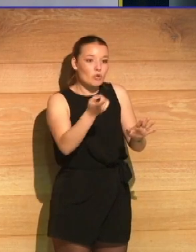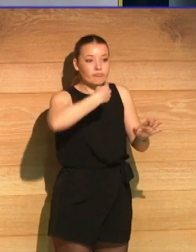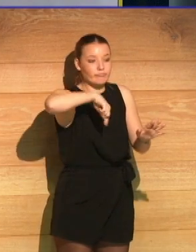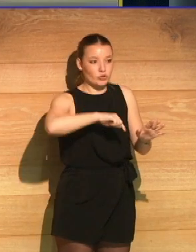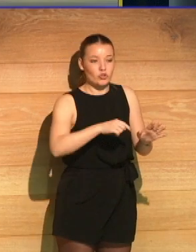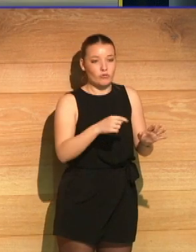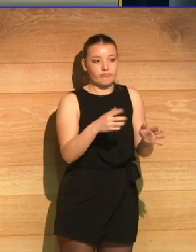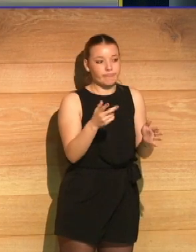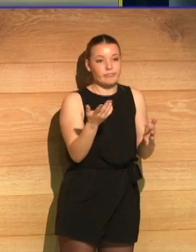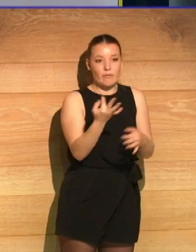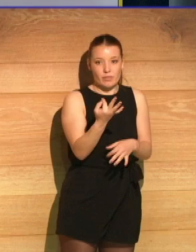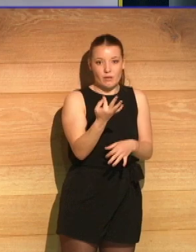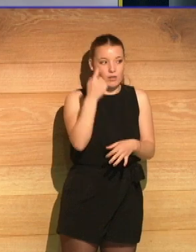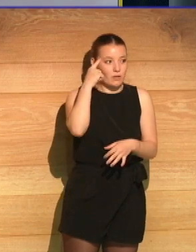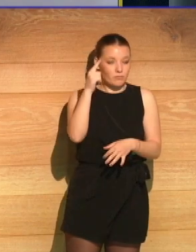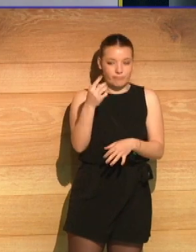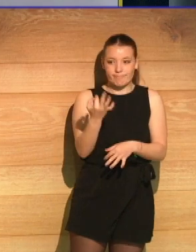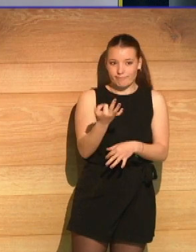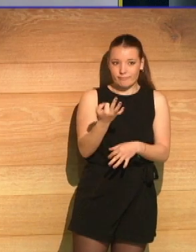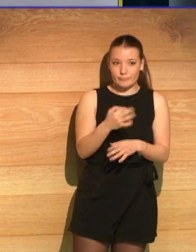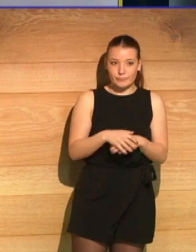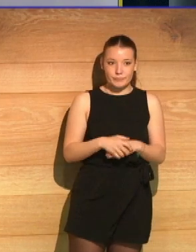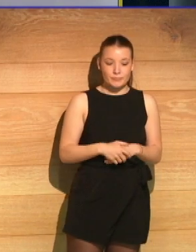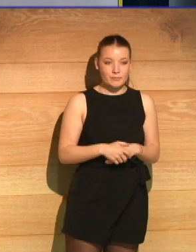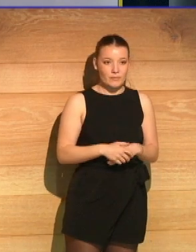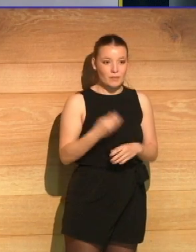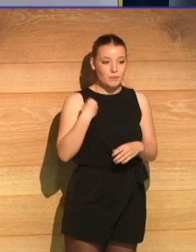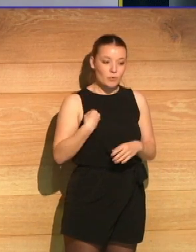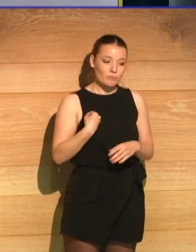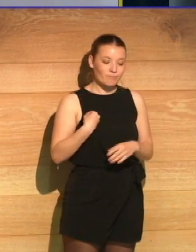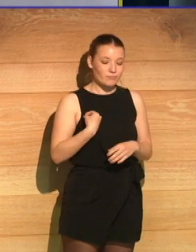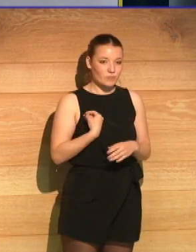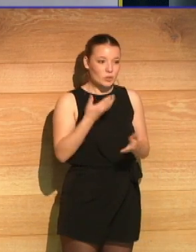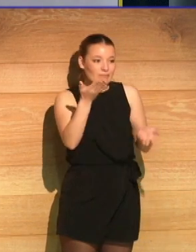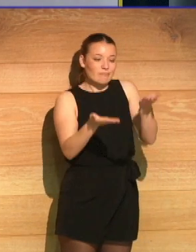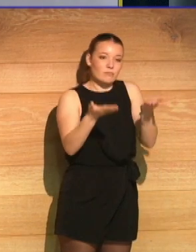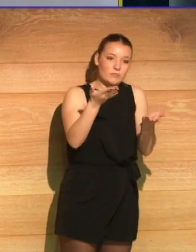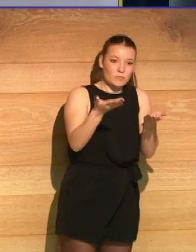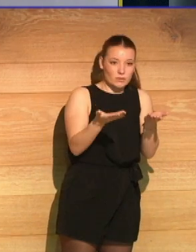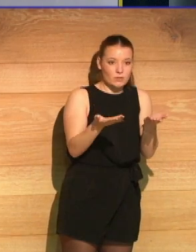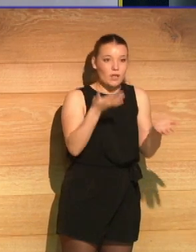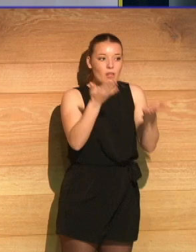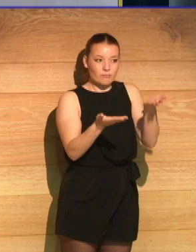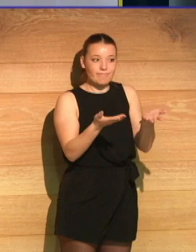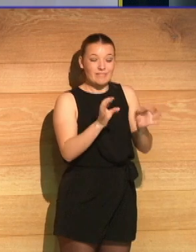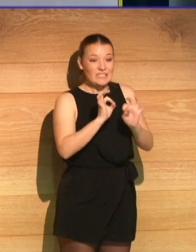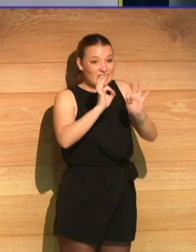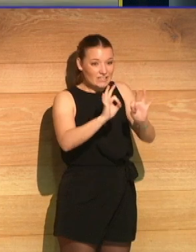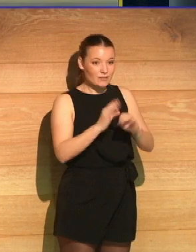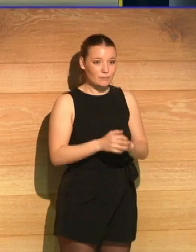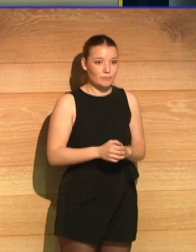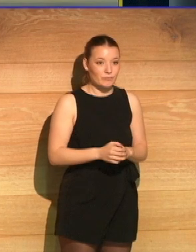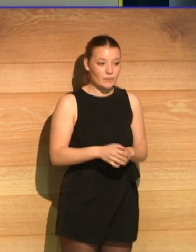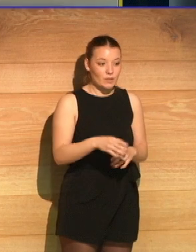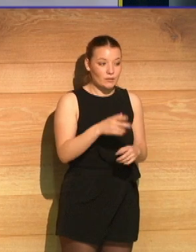¿no? Ese ten con ten respecto a las palabras en positivo y